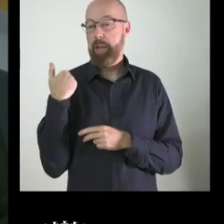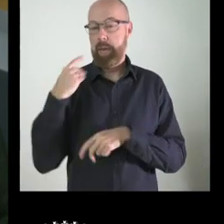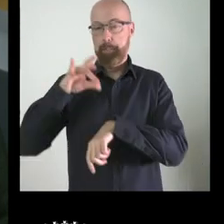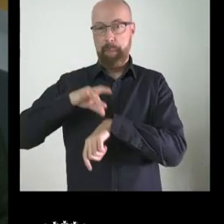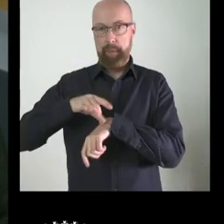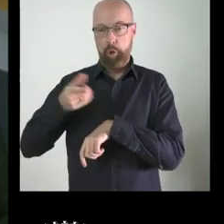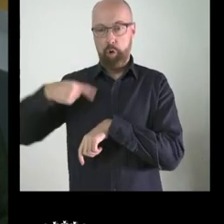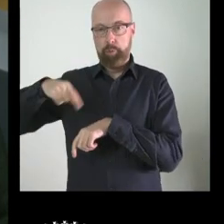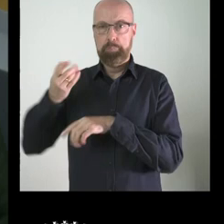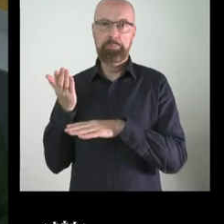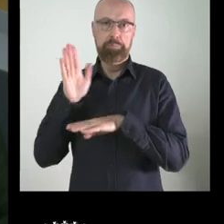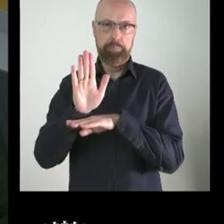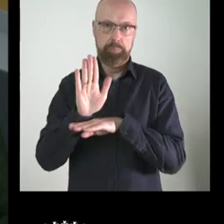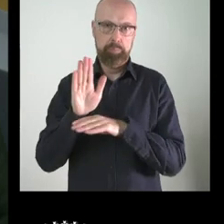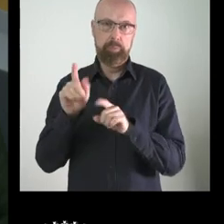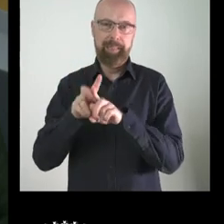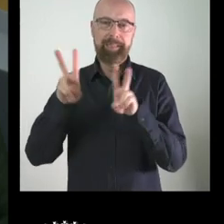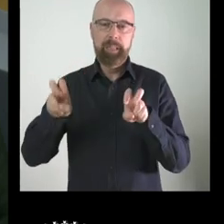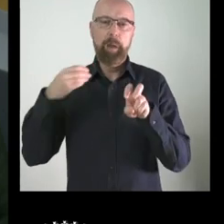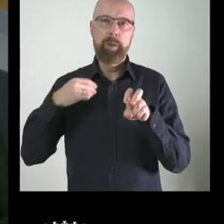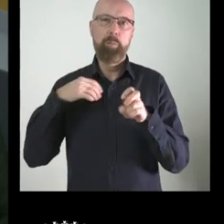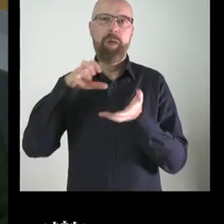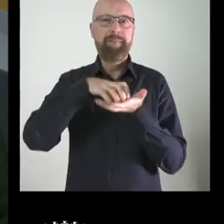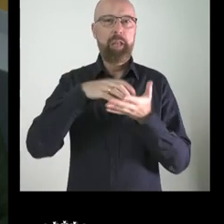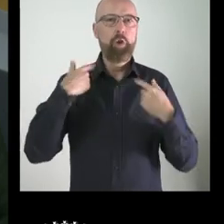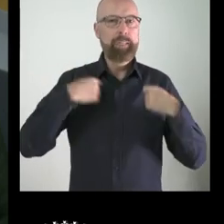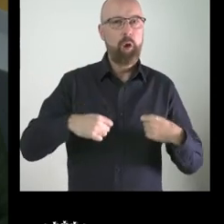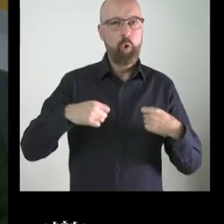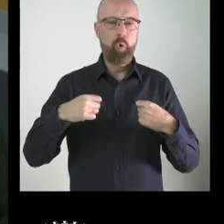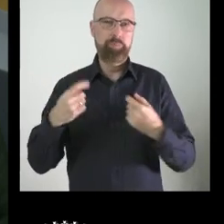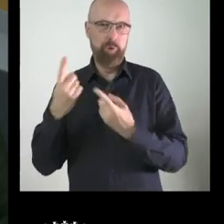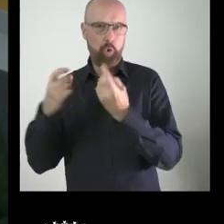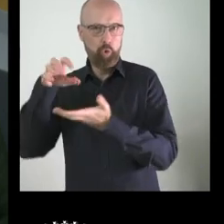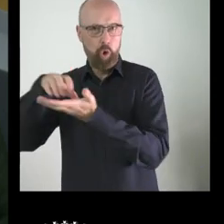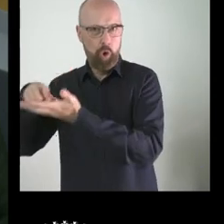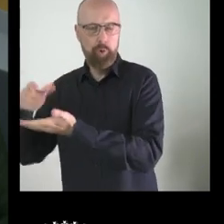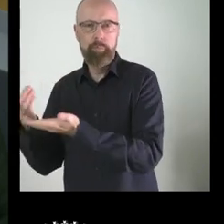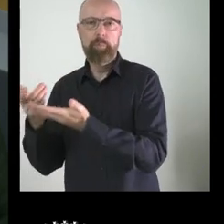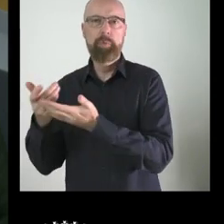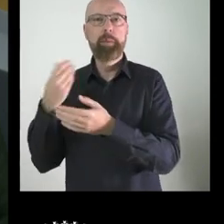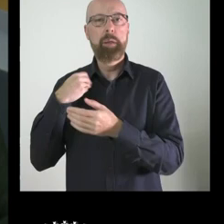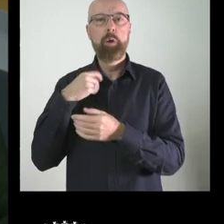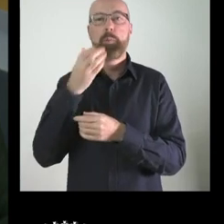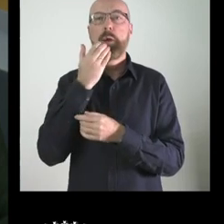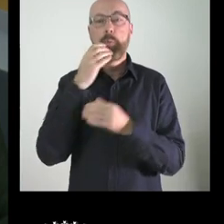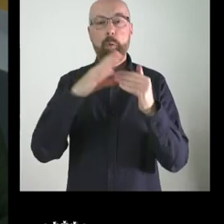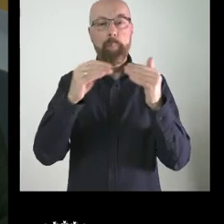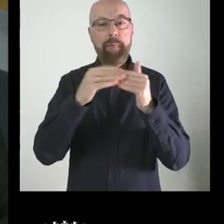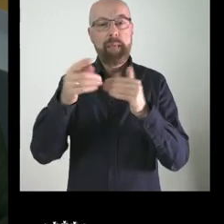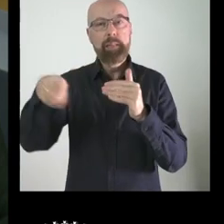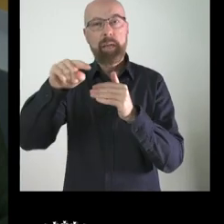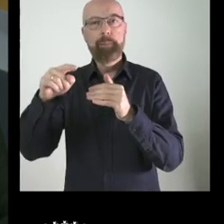centros de salud y los consultorios derivarlos pacientes en general así en resumen de los consultorios a los centros de salud